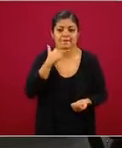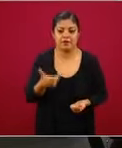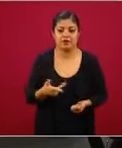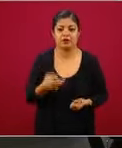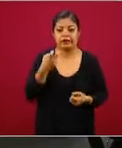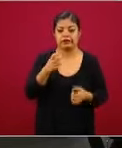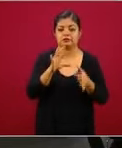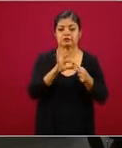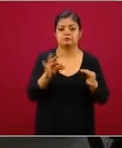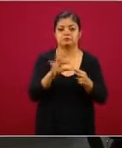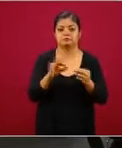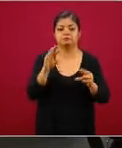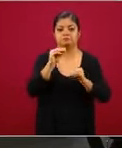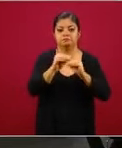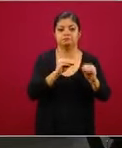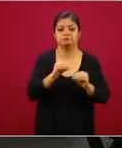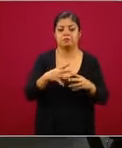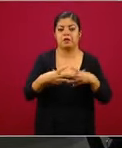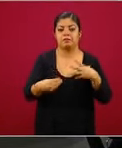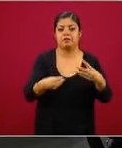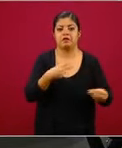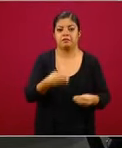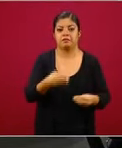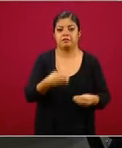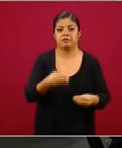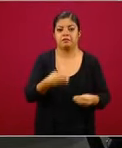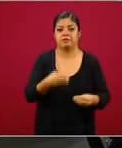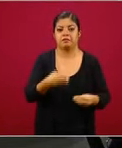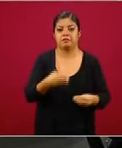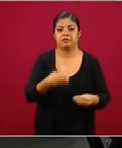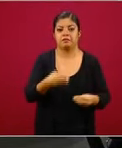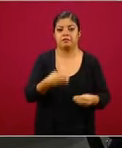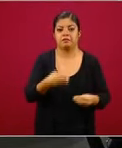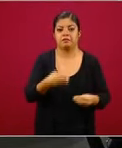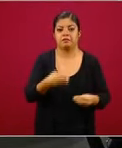actualización de los componentes epidemiológicos de esta noche.